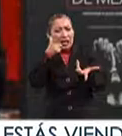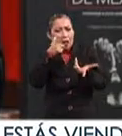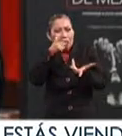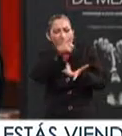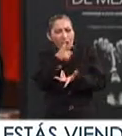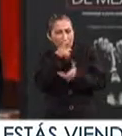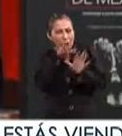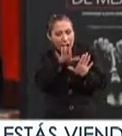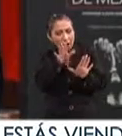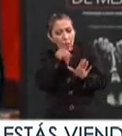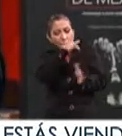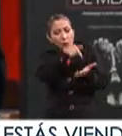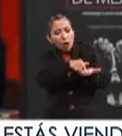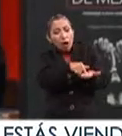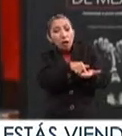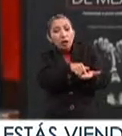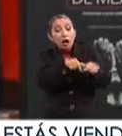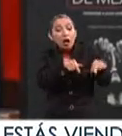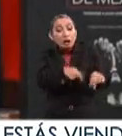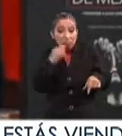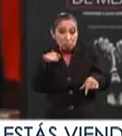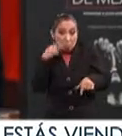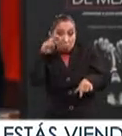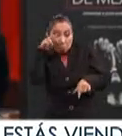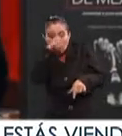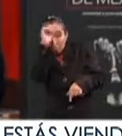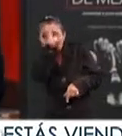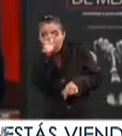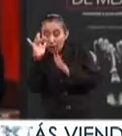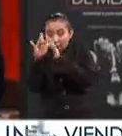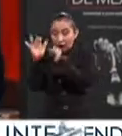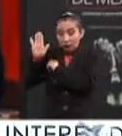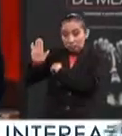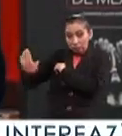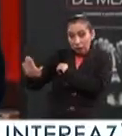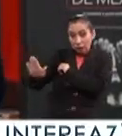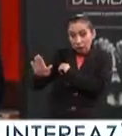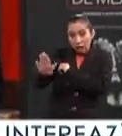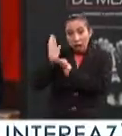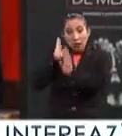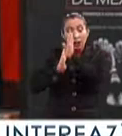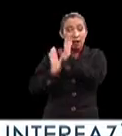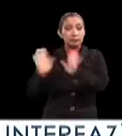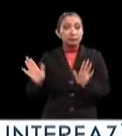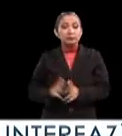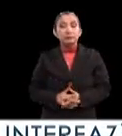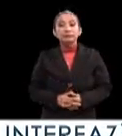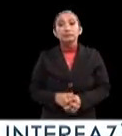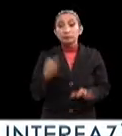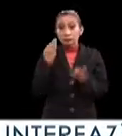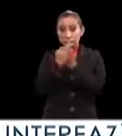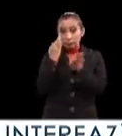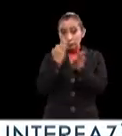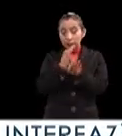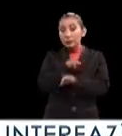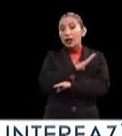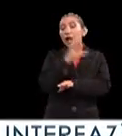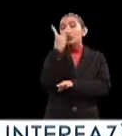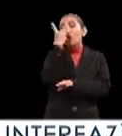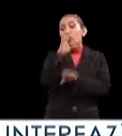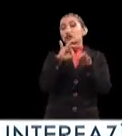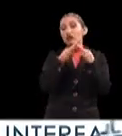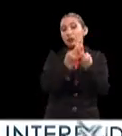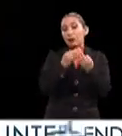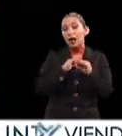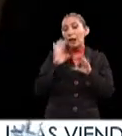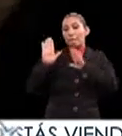lenguaje se le da un lugar, en mi perspectiva, Francia, Bélgica. En la actualidad existen 2 tipos